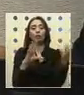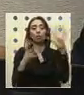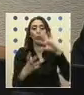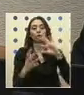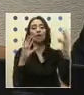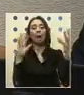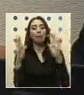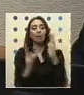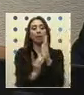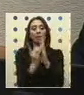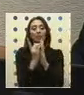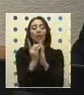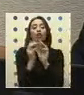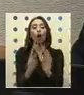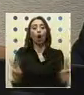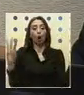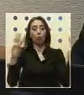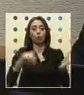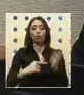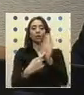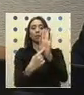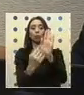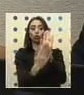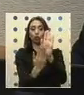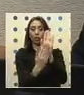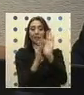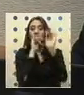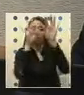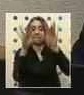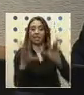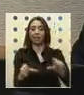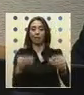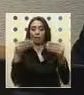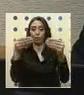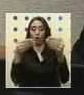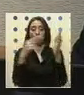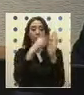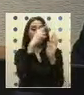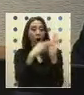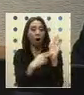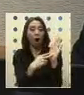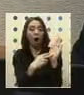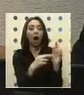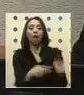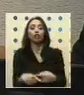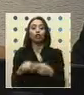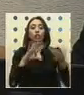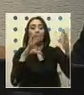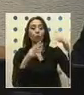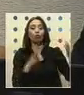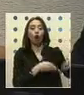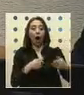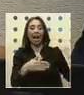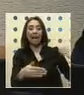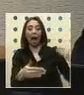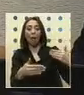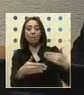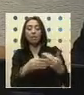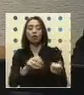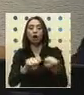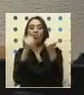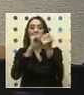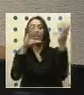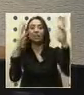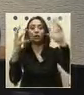el Medio Ambiente y el Desarrollo de la ONU, este informe demostró que el camino que la sociedad global había tomado estaba destruyendo el